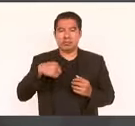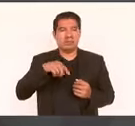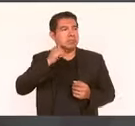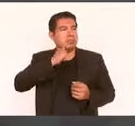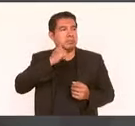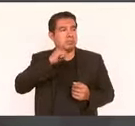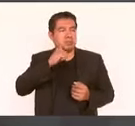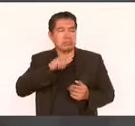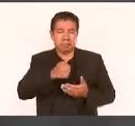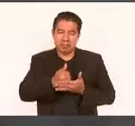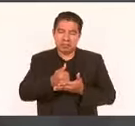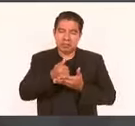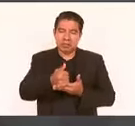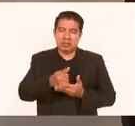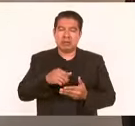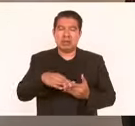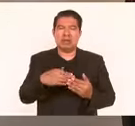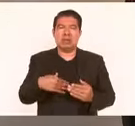me aligeran la carga,